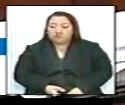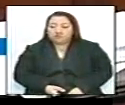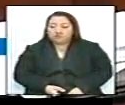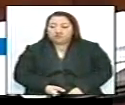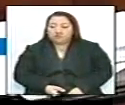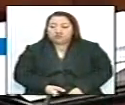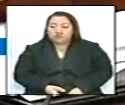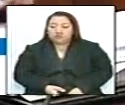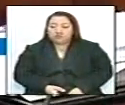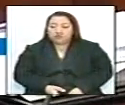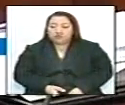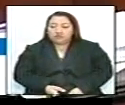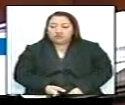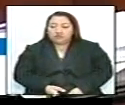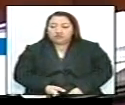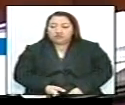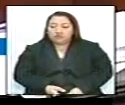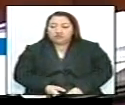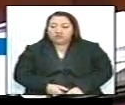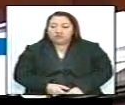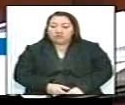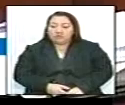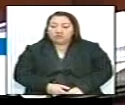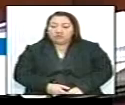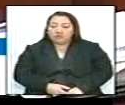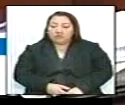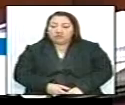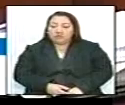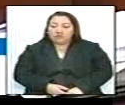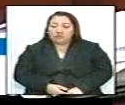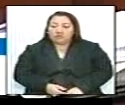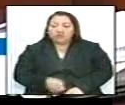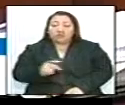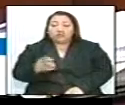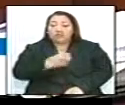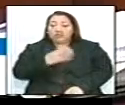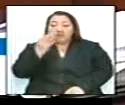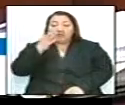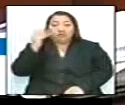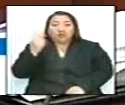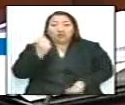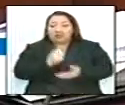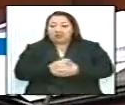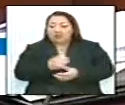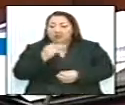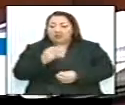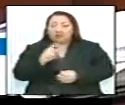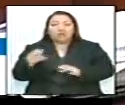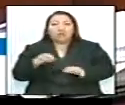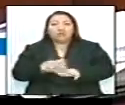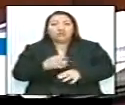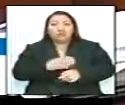precedentes. En esa época el mismo fujimorismo, esto aprobó con los votos del fujimorismo, también hubo